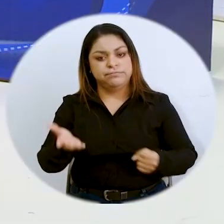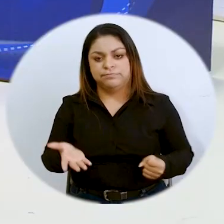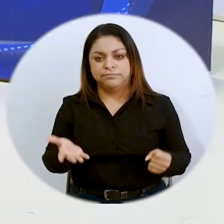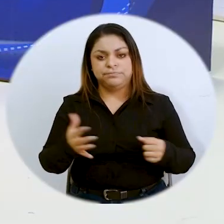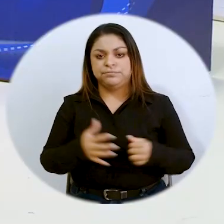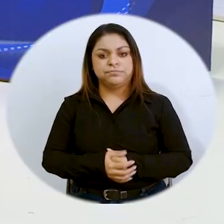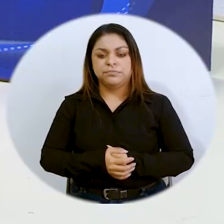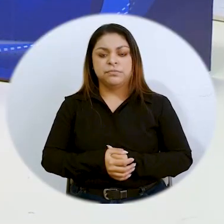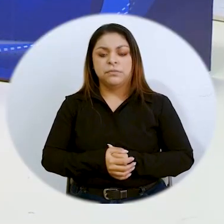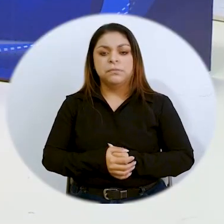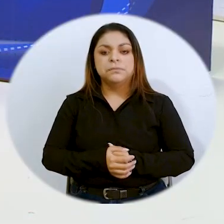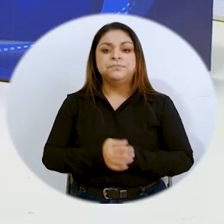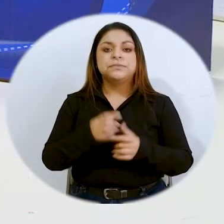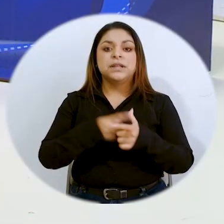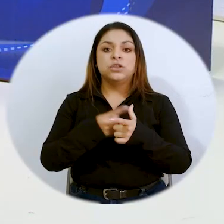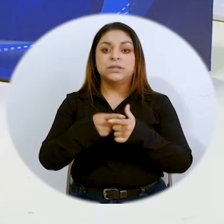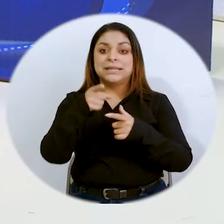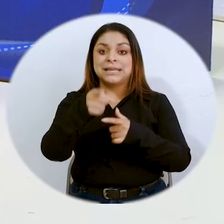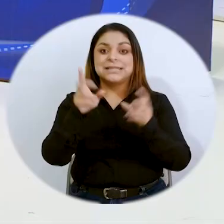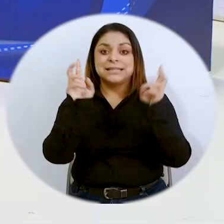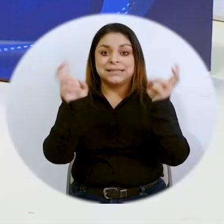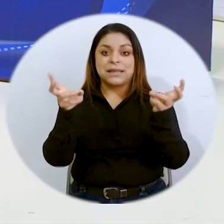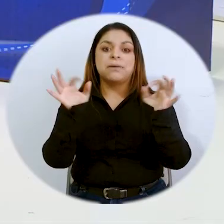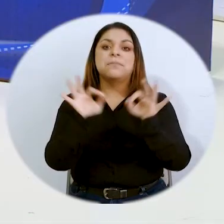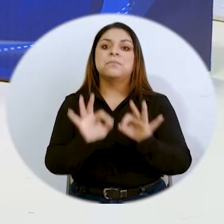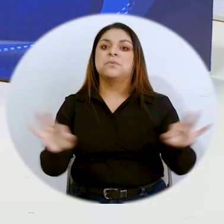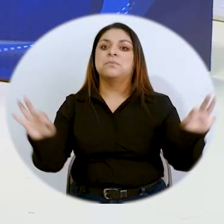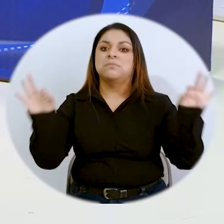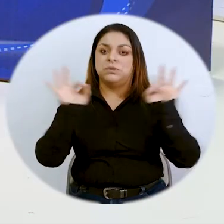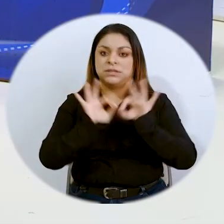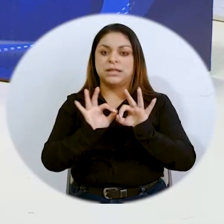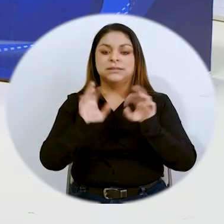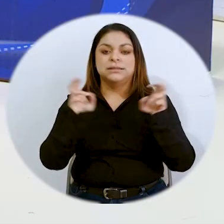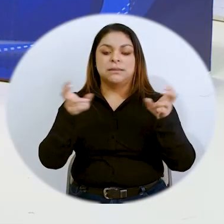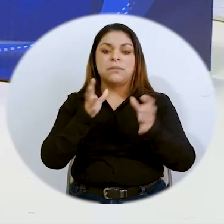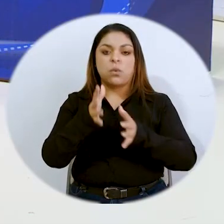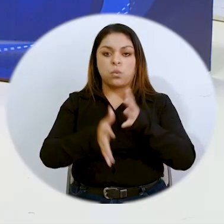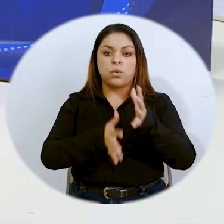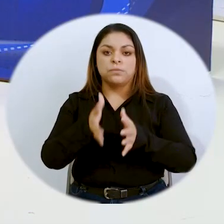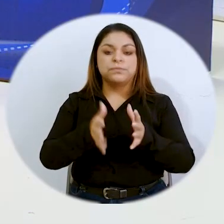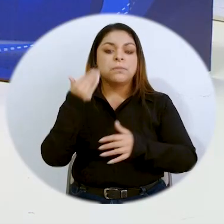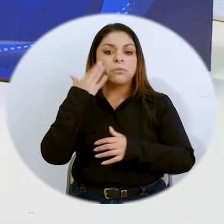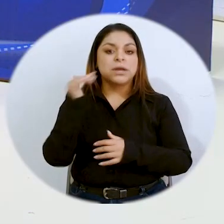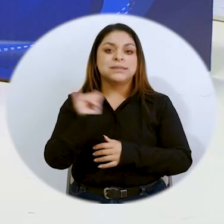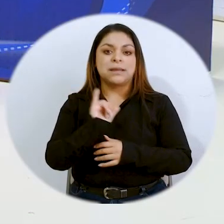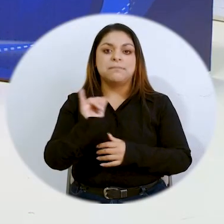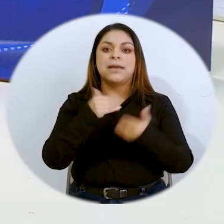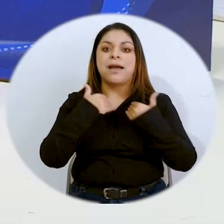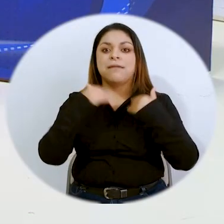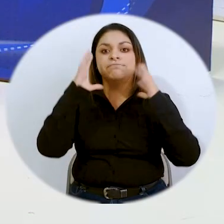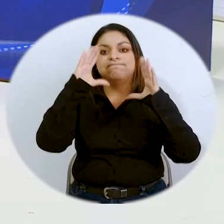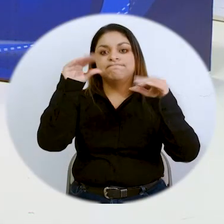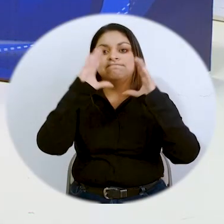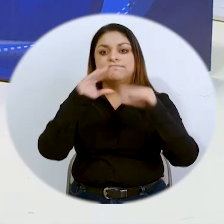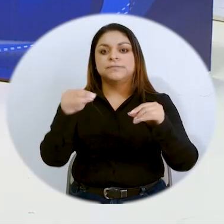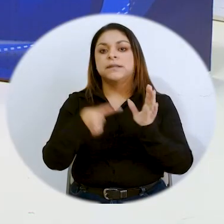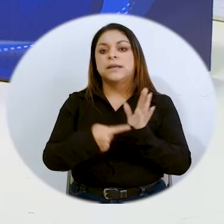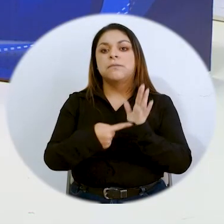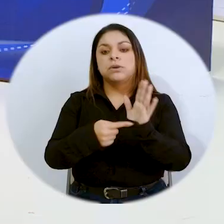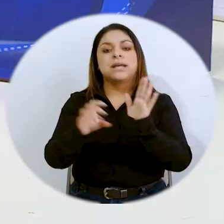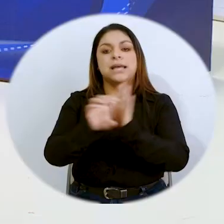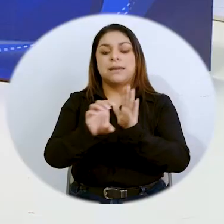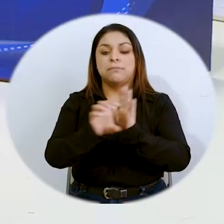en su hogar o dependientes. Entonces, este tema es súper importante, el tema de cuidado, porque también hay datos